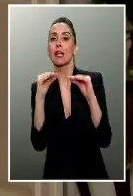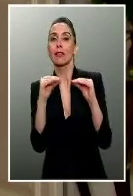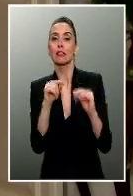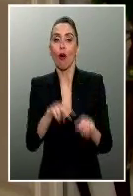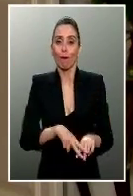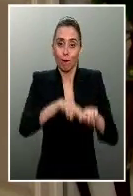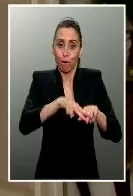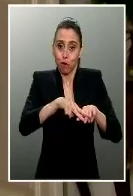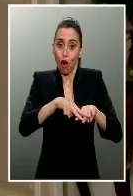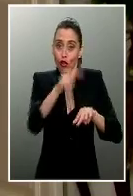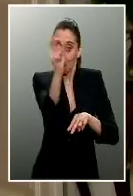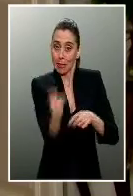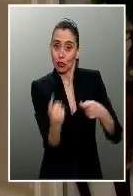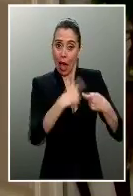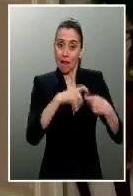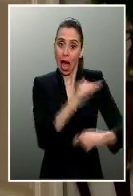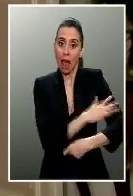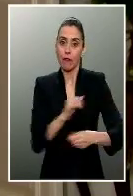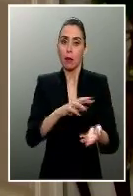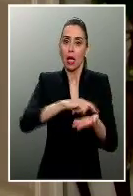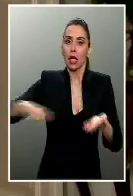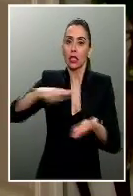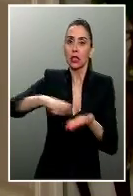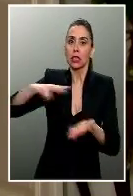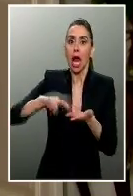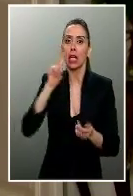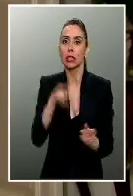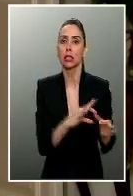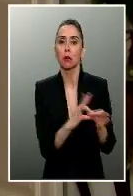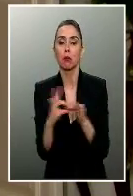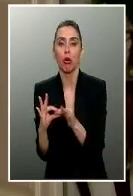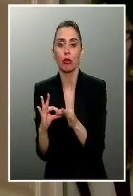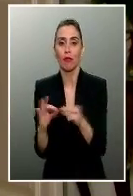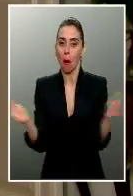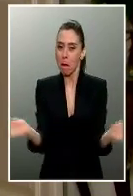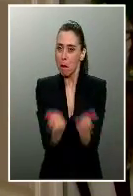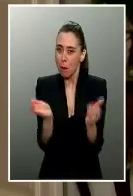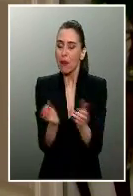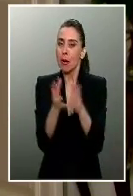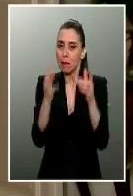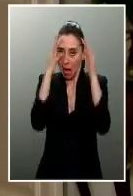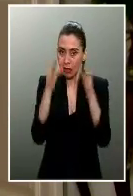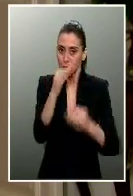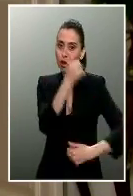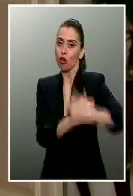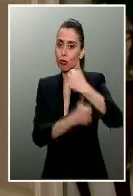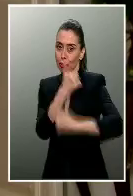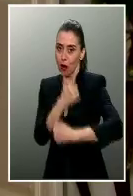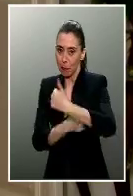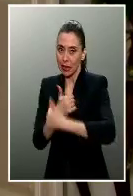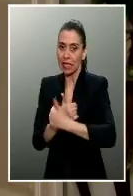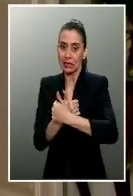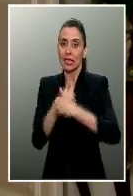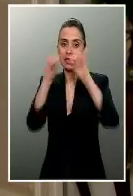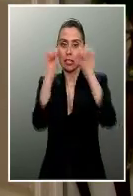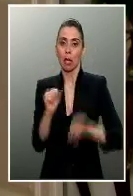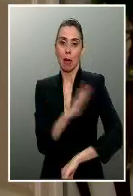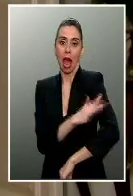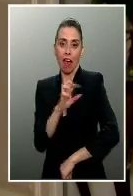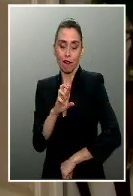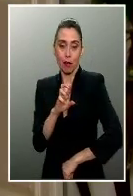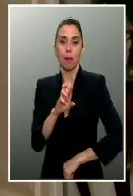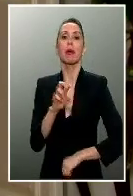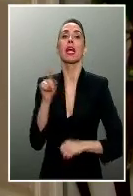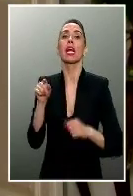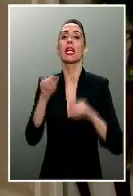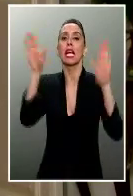recursos a las cuentas de los afiliados sin justificación real y promoveremos más medidas de competencia en el sistema como las licitaciones